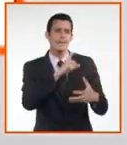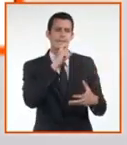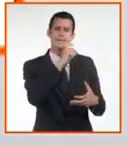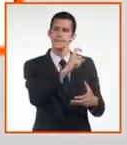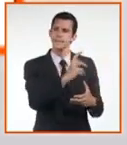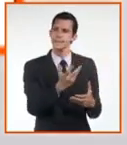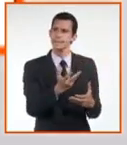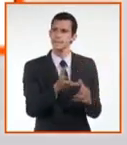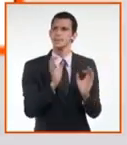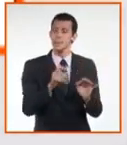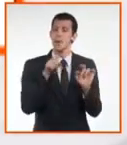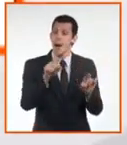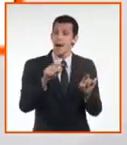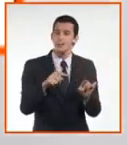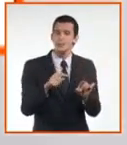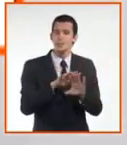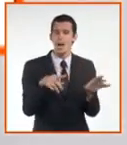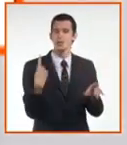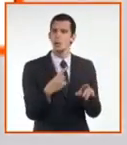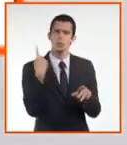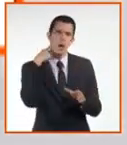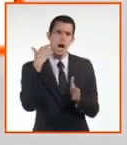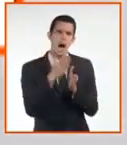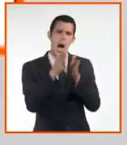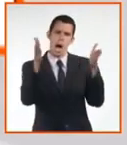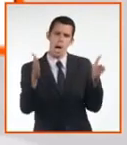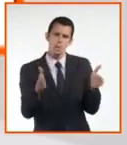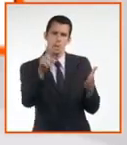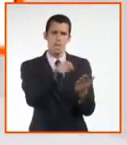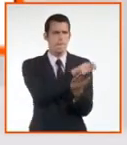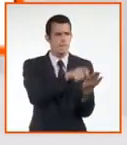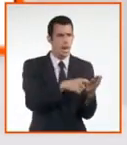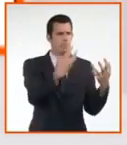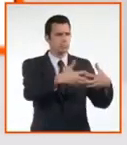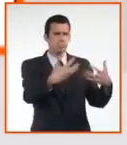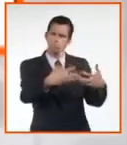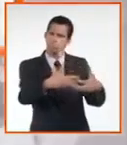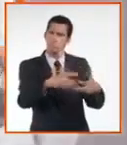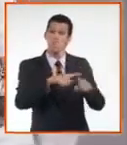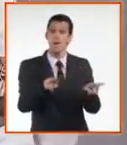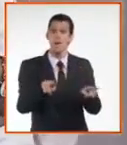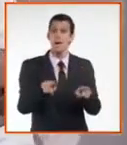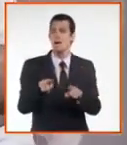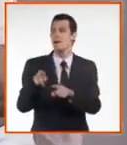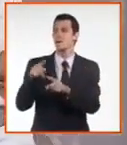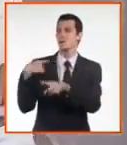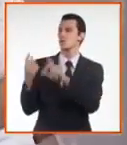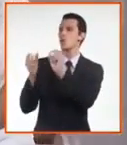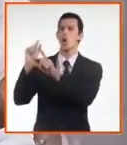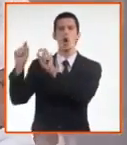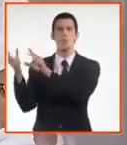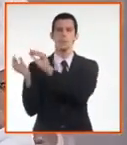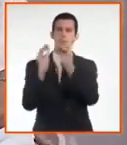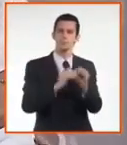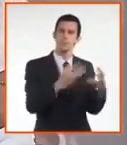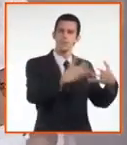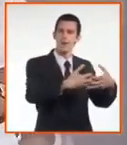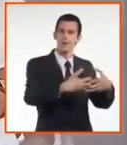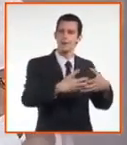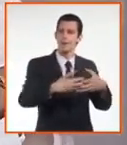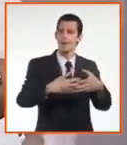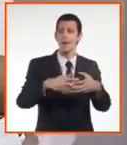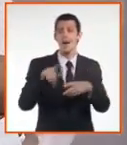cambiar de proveedor a ser prueba tecnológica y contratan ya lo tenemos en cuba y se está está en producción ese ese